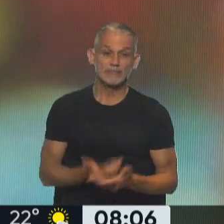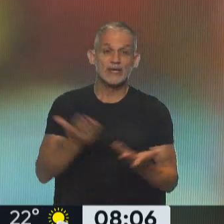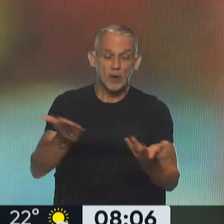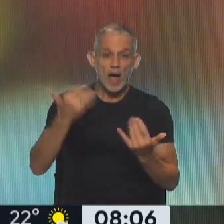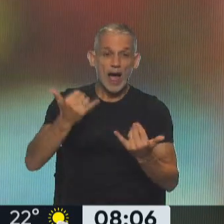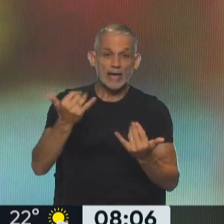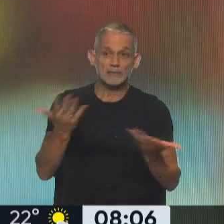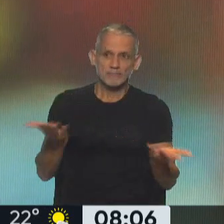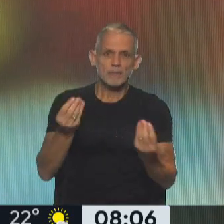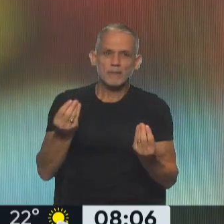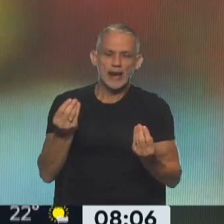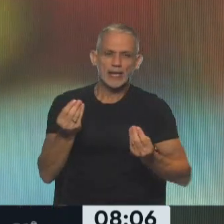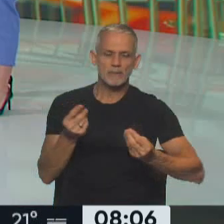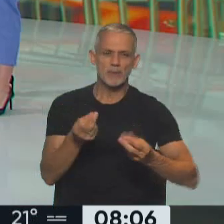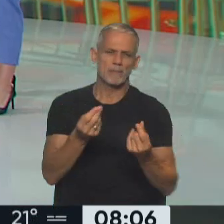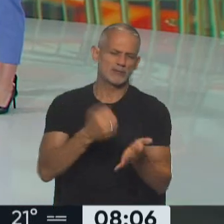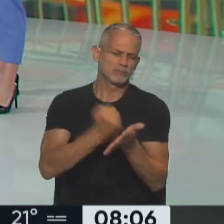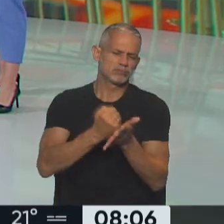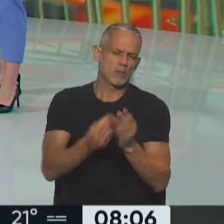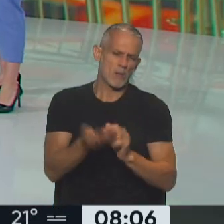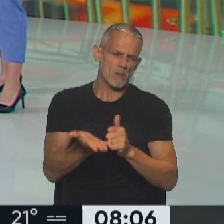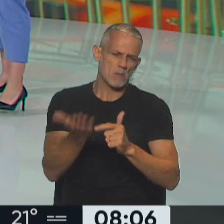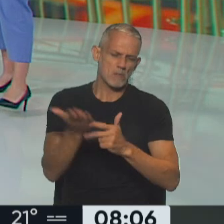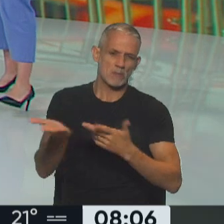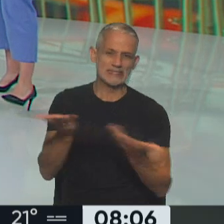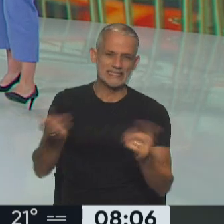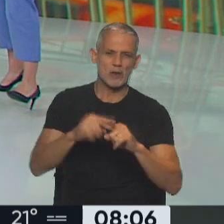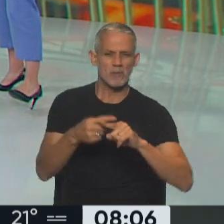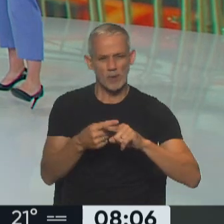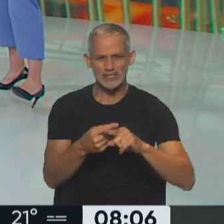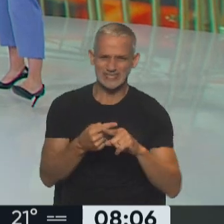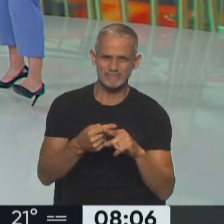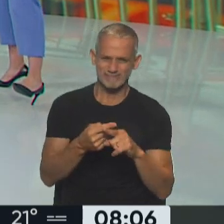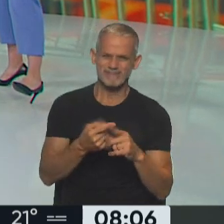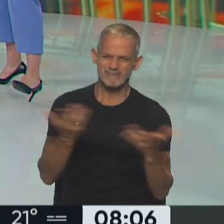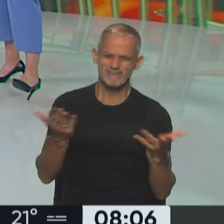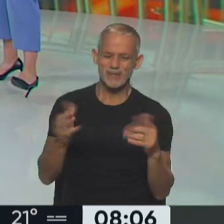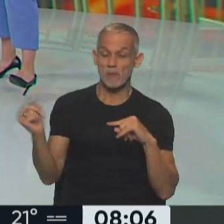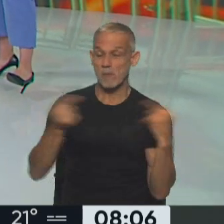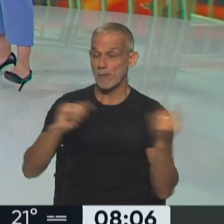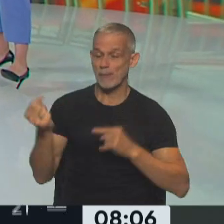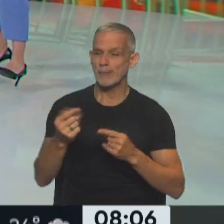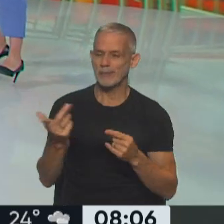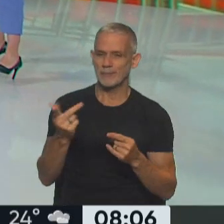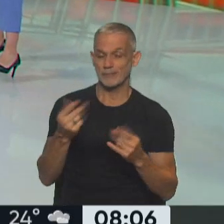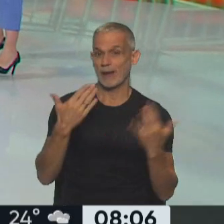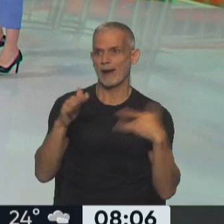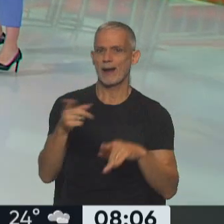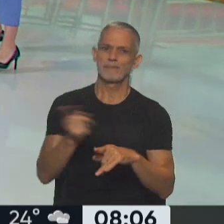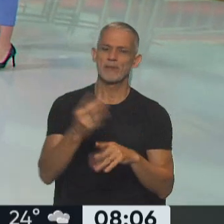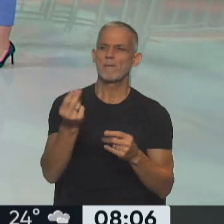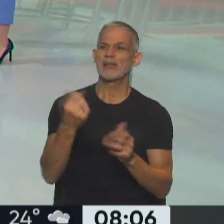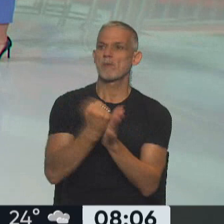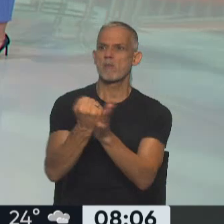genera un terreno fértil para la remarcación, cuando esto de 100 políticamente se va a exprimir. Y va a ser nuevamente excusa para